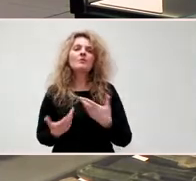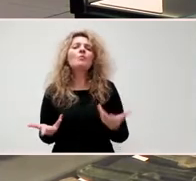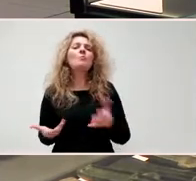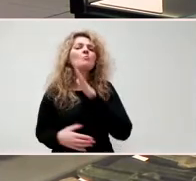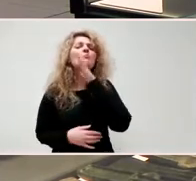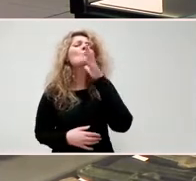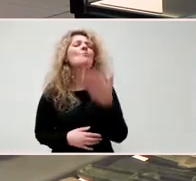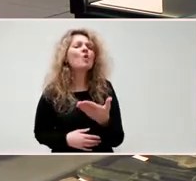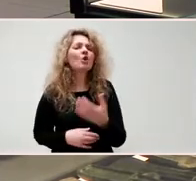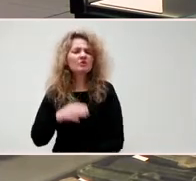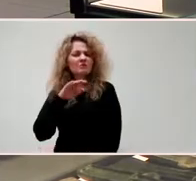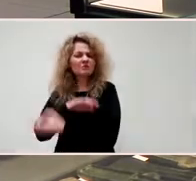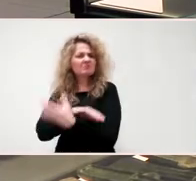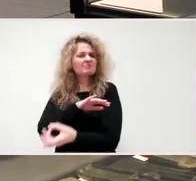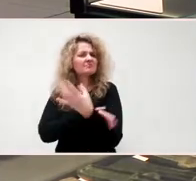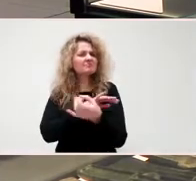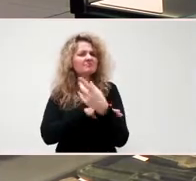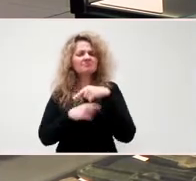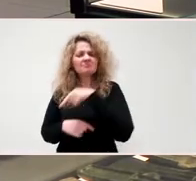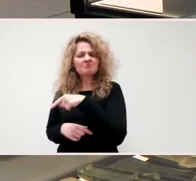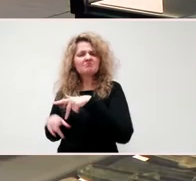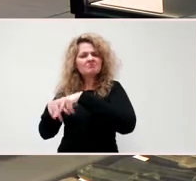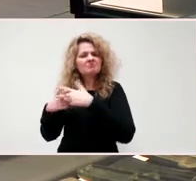a preguntarnos cal foi o motivo de